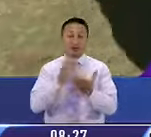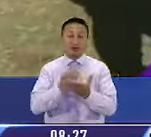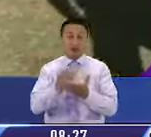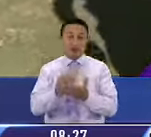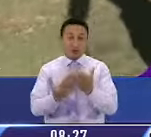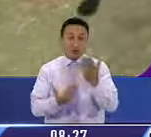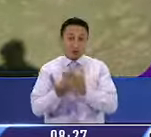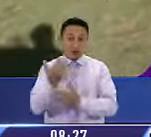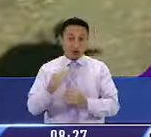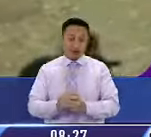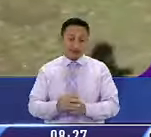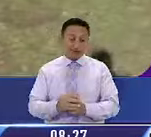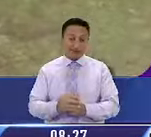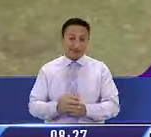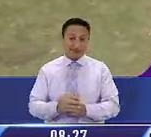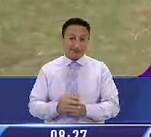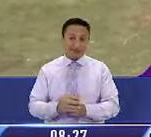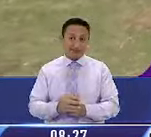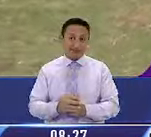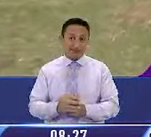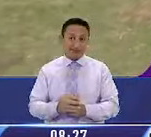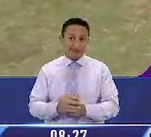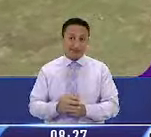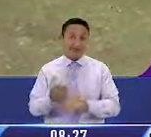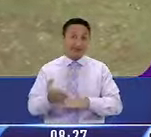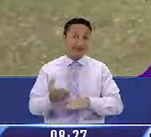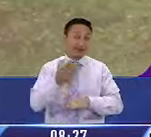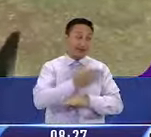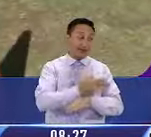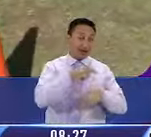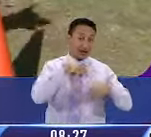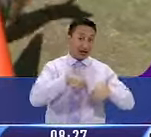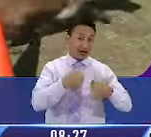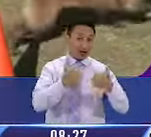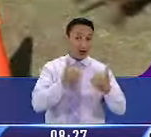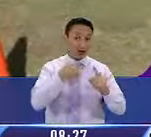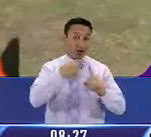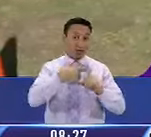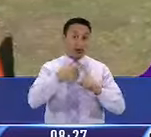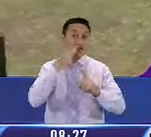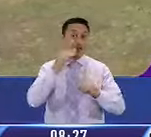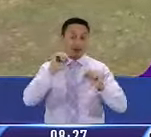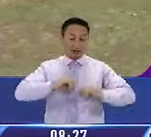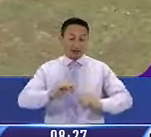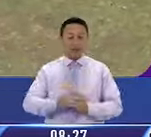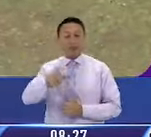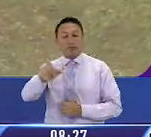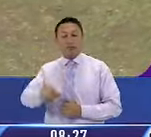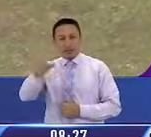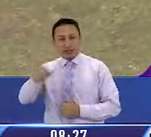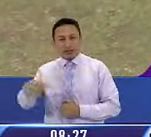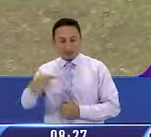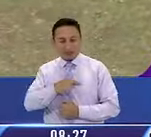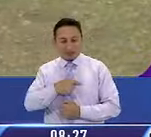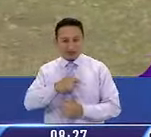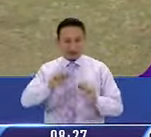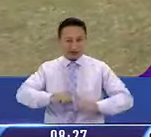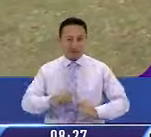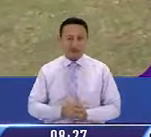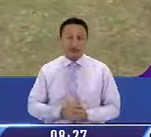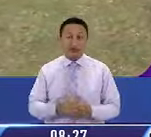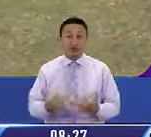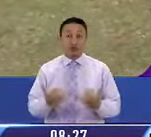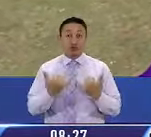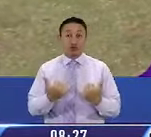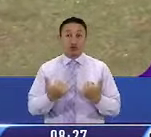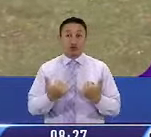en aquella época fue, en la que nos dio buenas expectativas y buenas experiencias, tanto para la ciudadanía como para nosotros. En esta vez